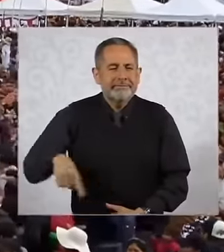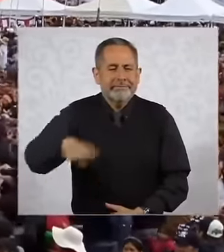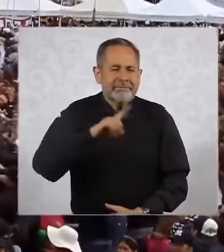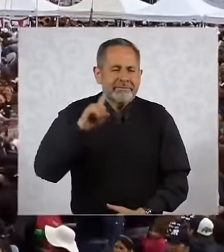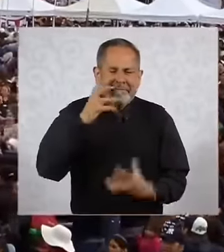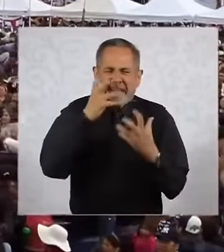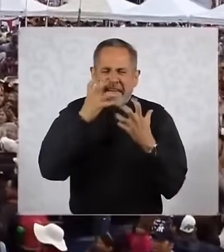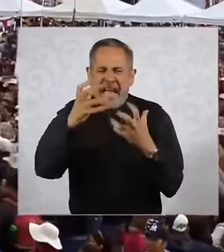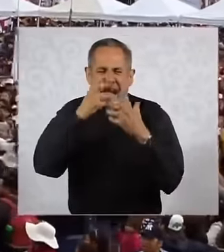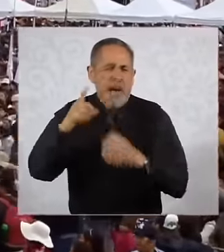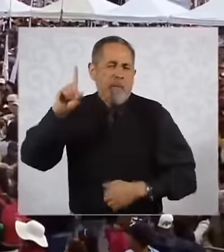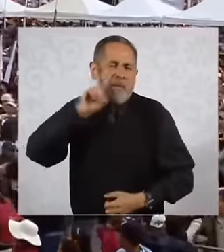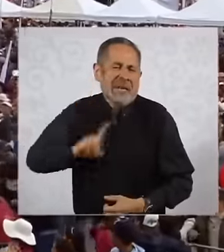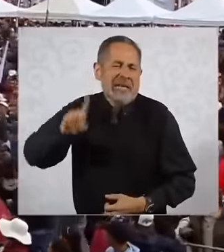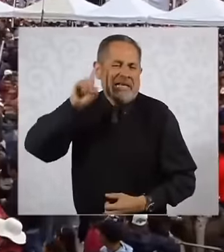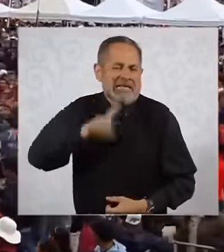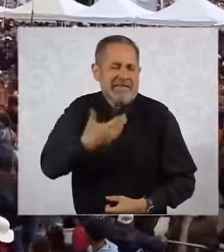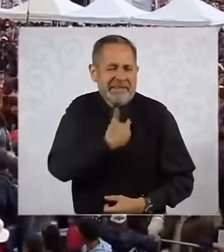¡Presidenta!